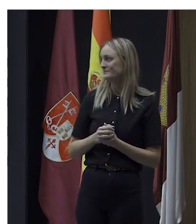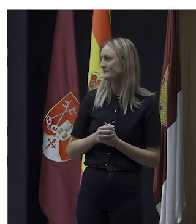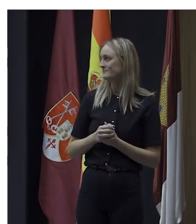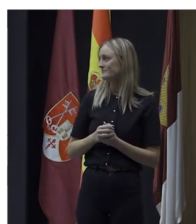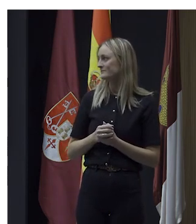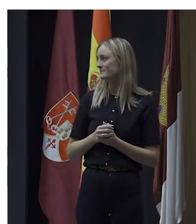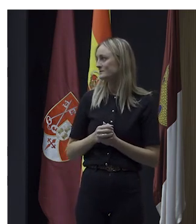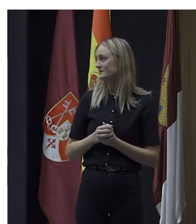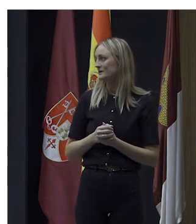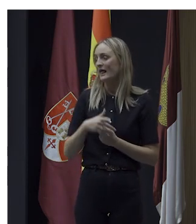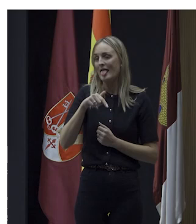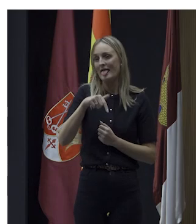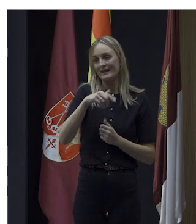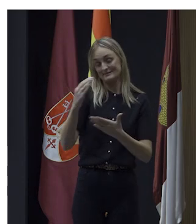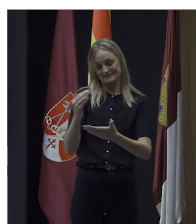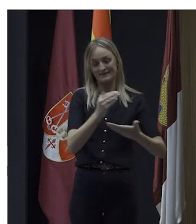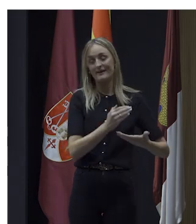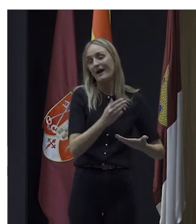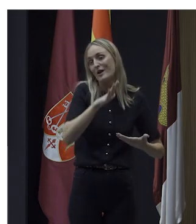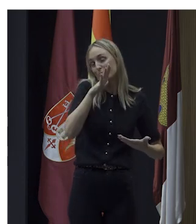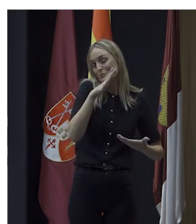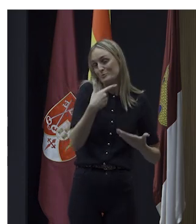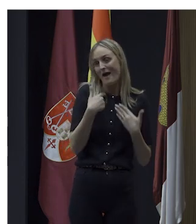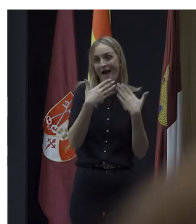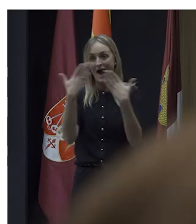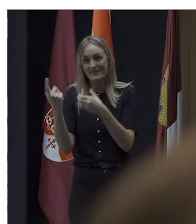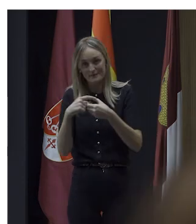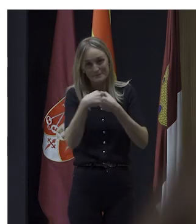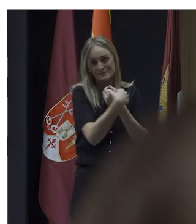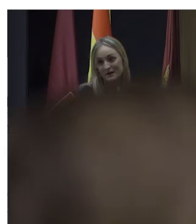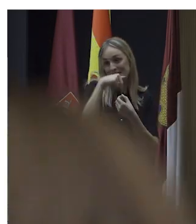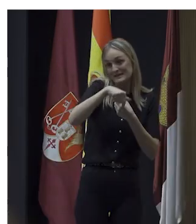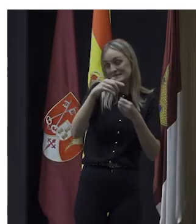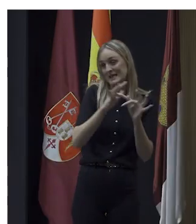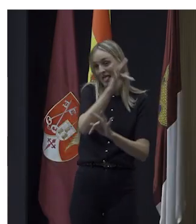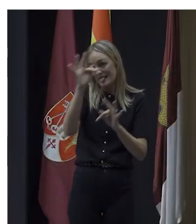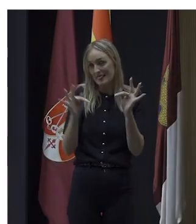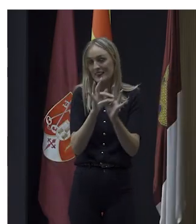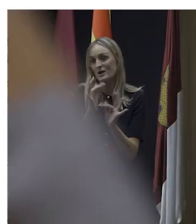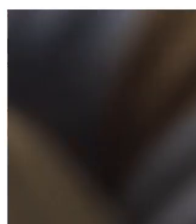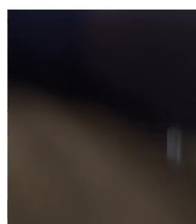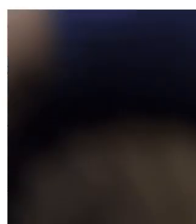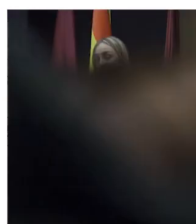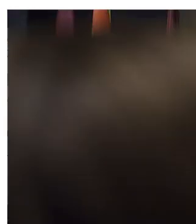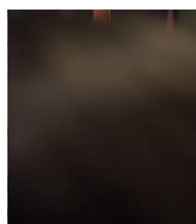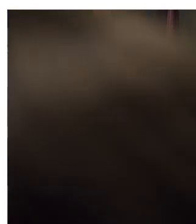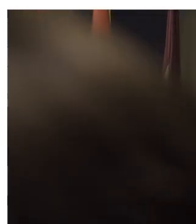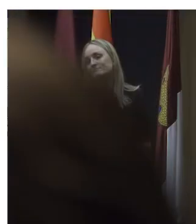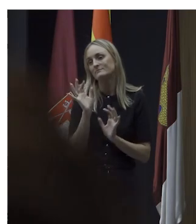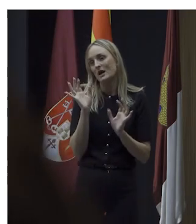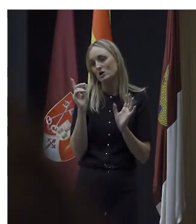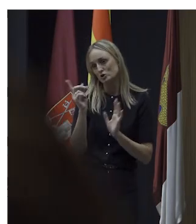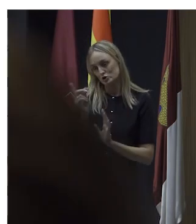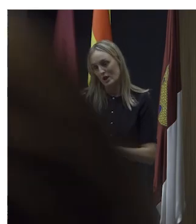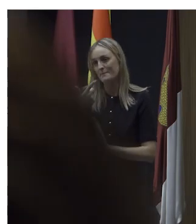Bueno, pues este detalle para agradecer su participación en este ciclo de conferencias y tan solo, muy